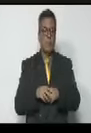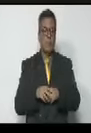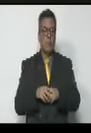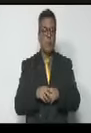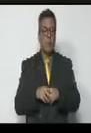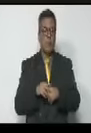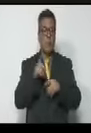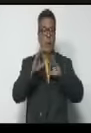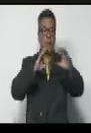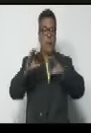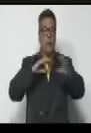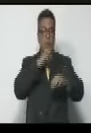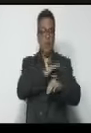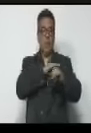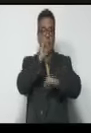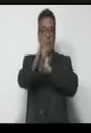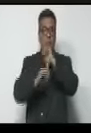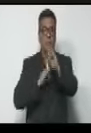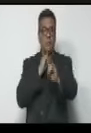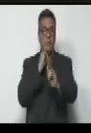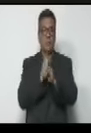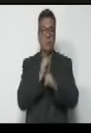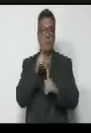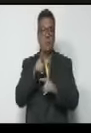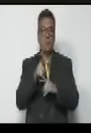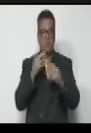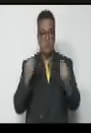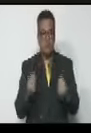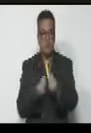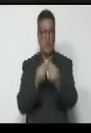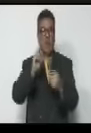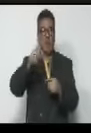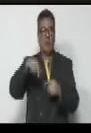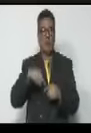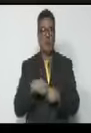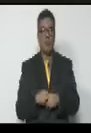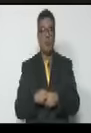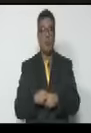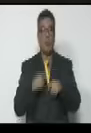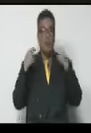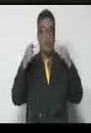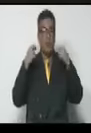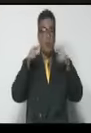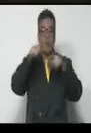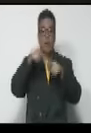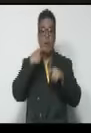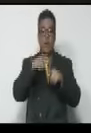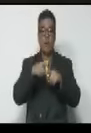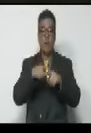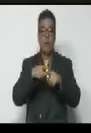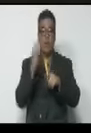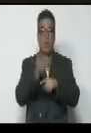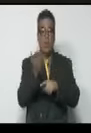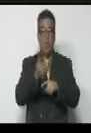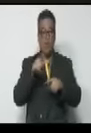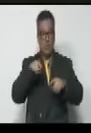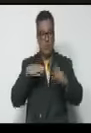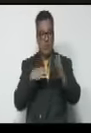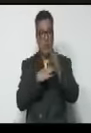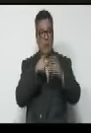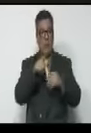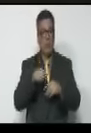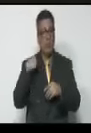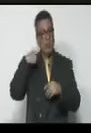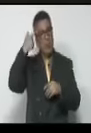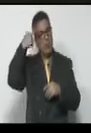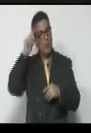medios de comunicación social internacional, acompañamos también el reclamo nacionalista contra las sanciones y contra el bloqueo.